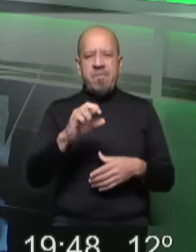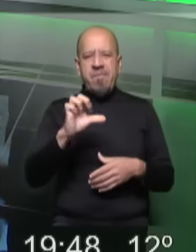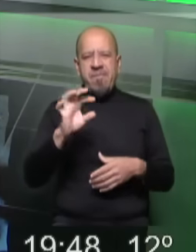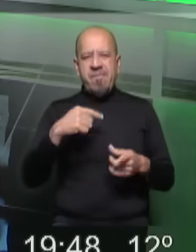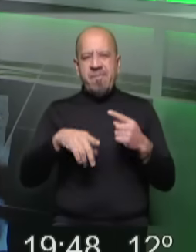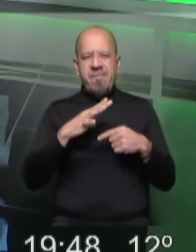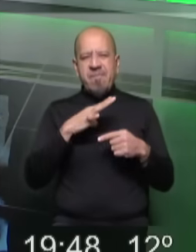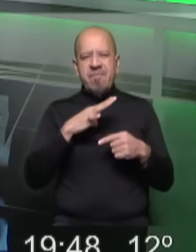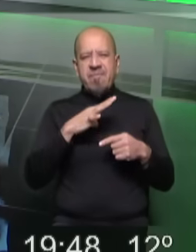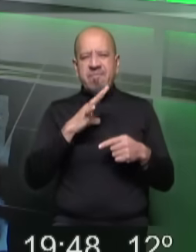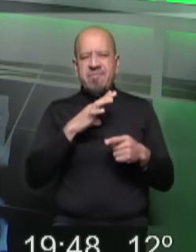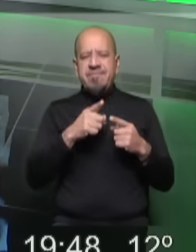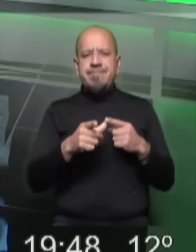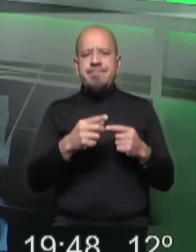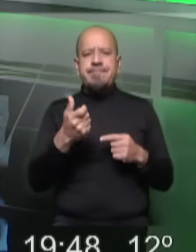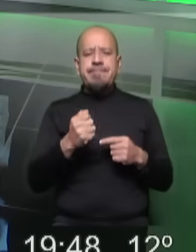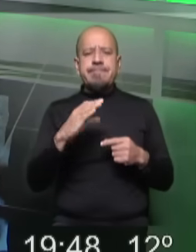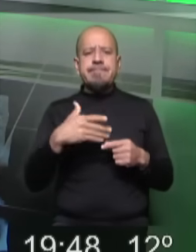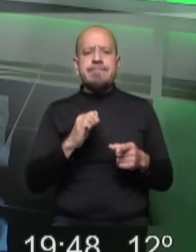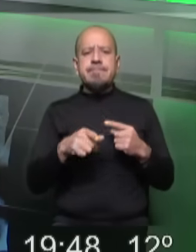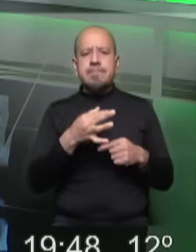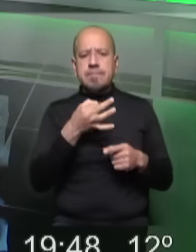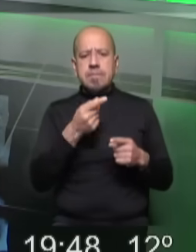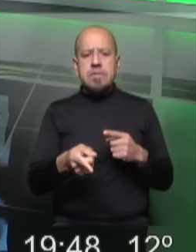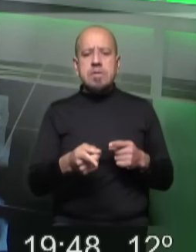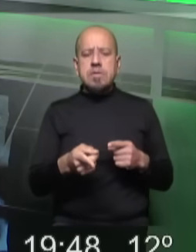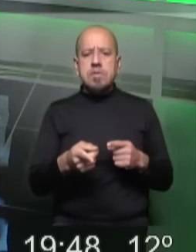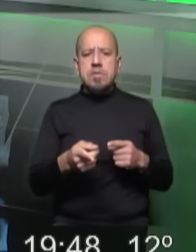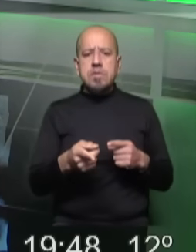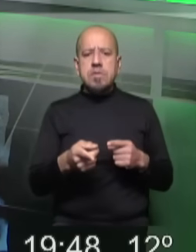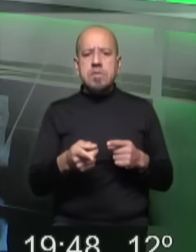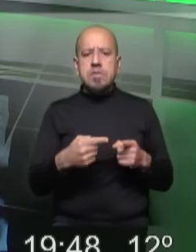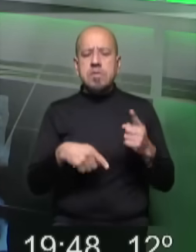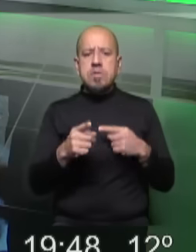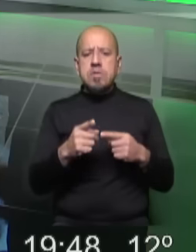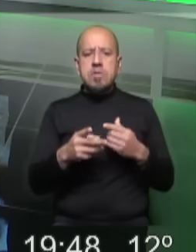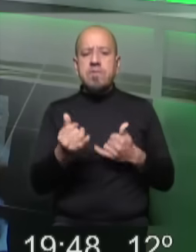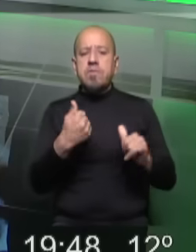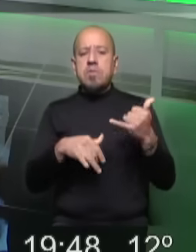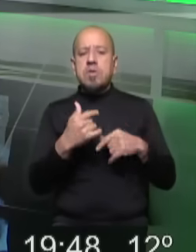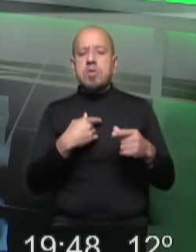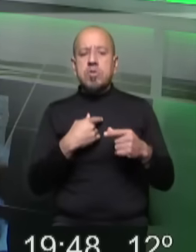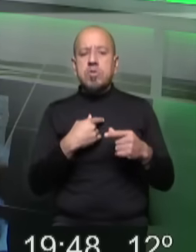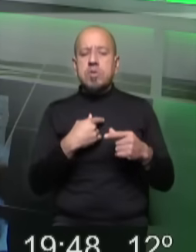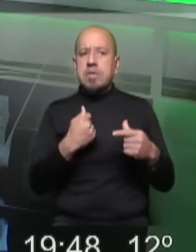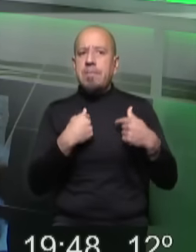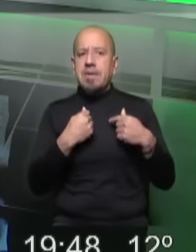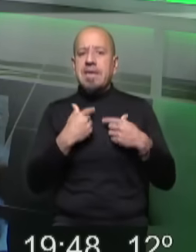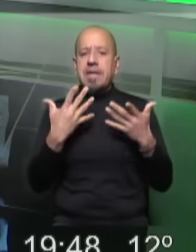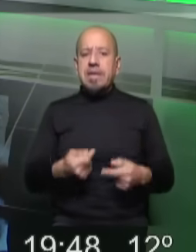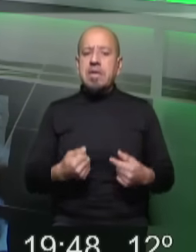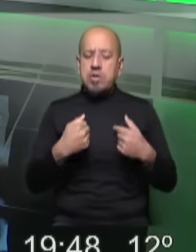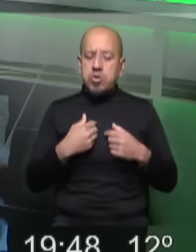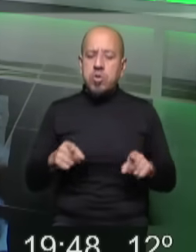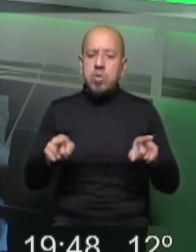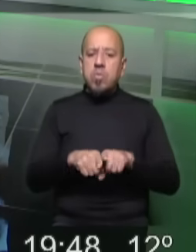jerarcas señalados por h hoy que dice le ocultaron información a fiscalía y me presionaron a mí dice la ex subsecretaria